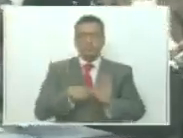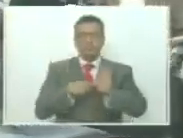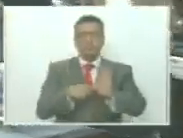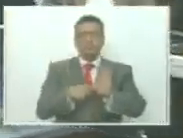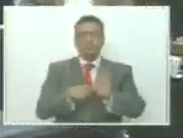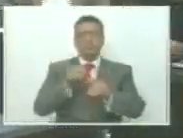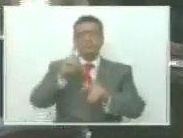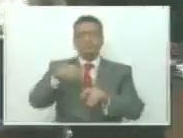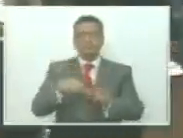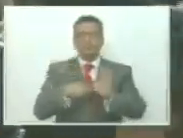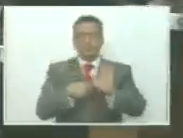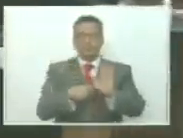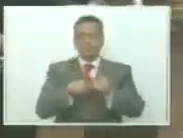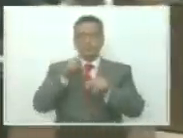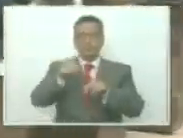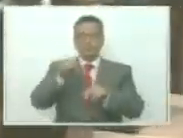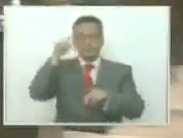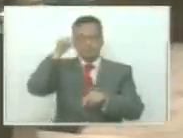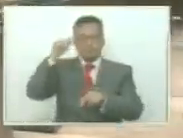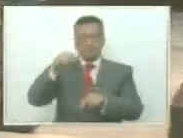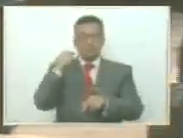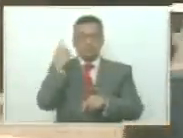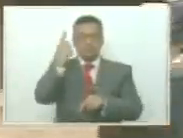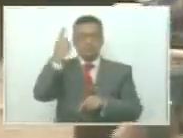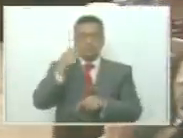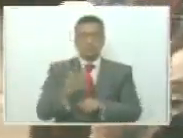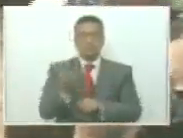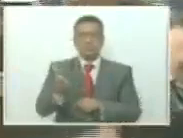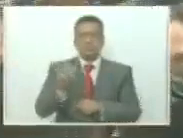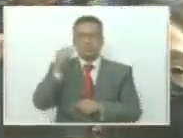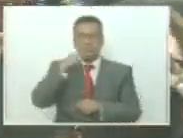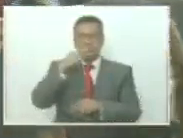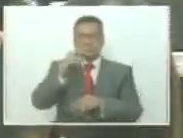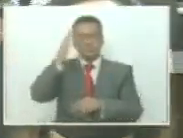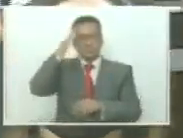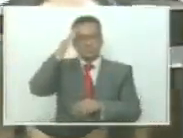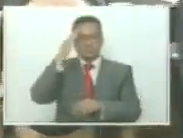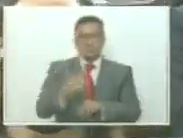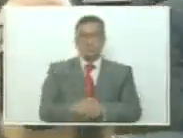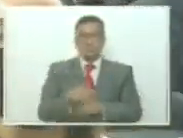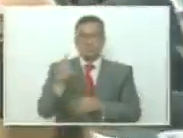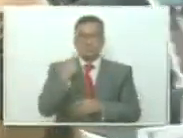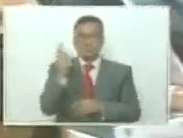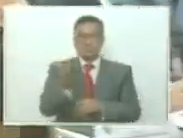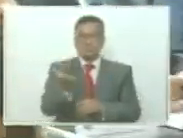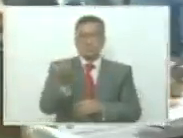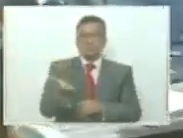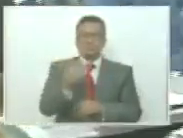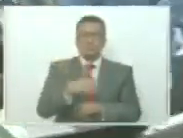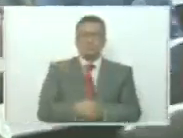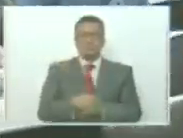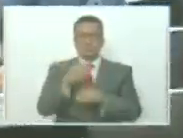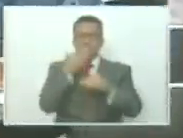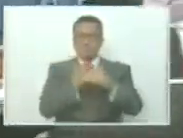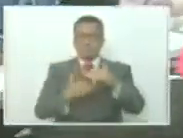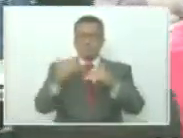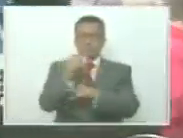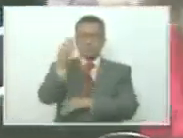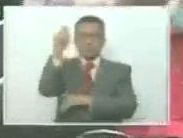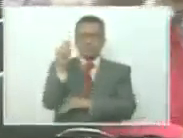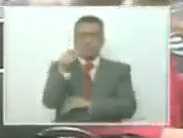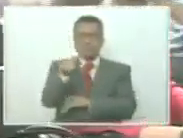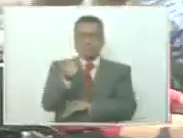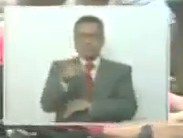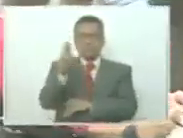presentarlo, sino presentarlo en este día glorioso, cuando debemos reconocer y exaltar al mayor diplomático de